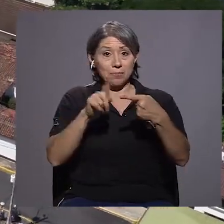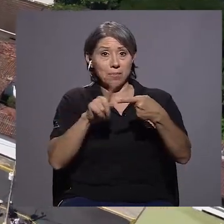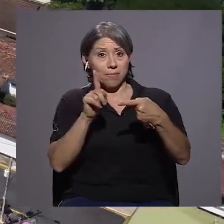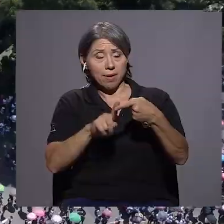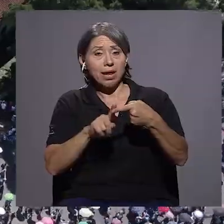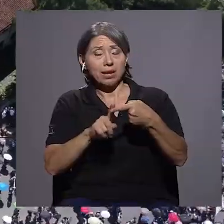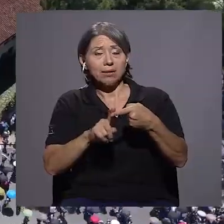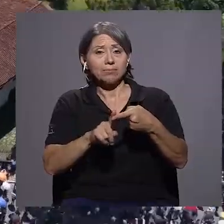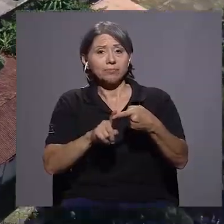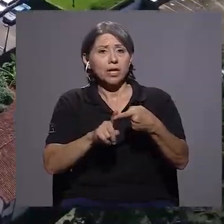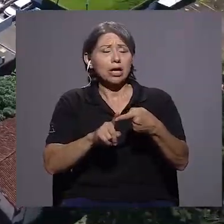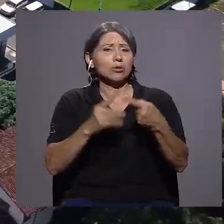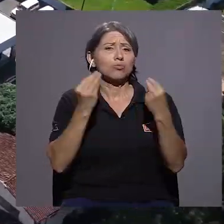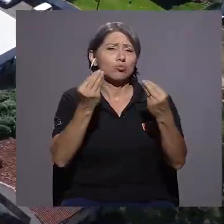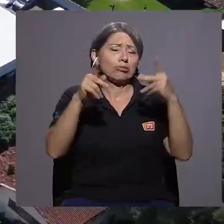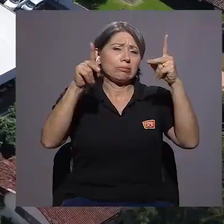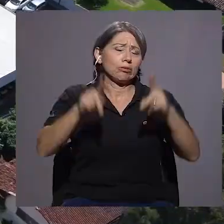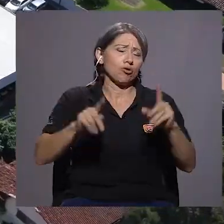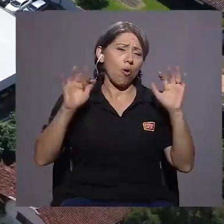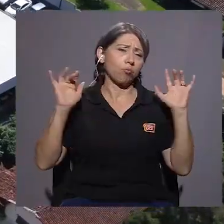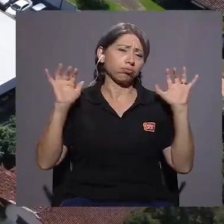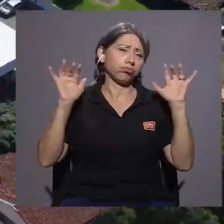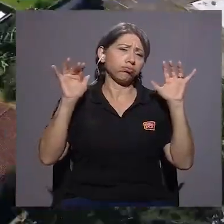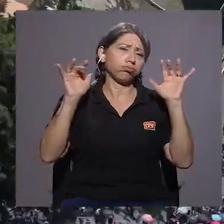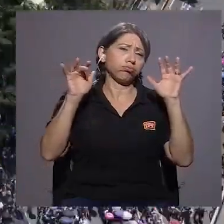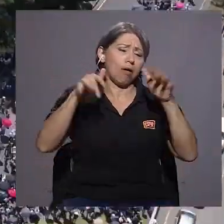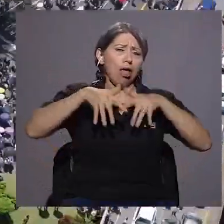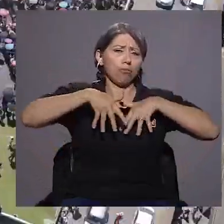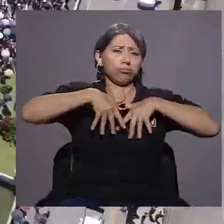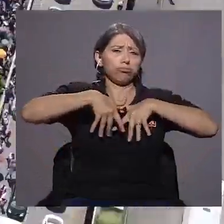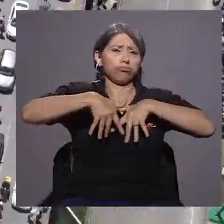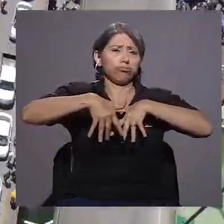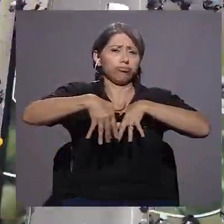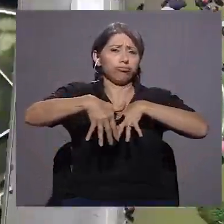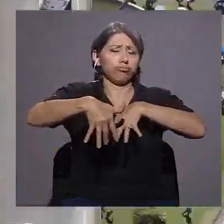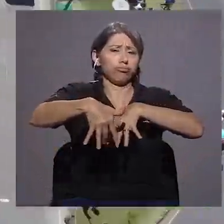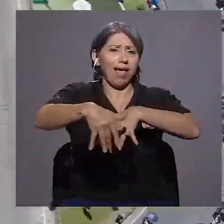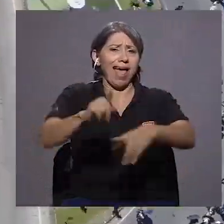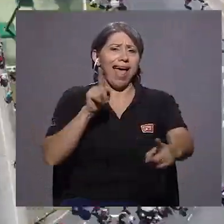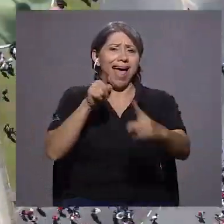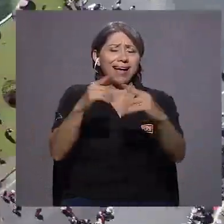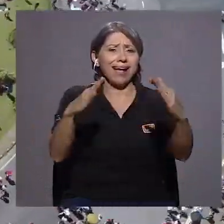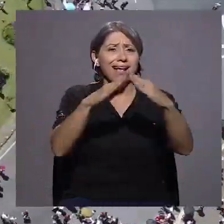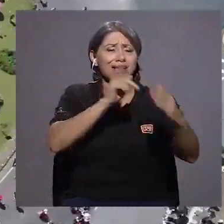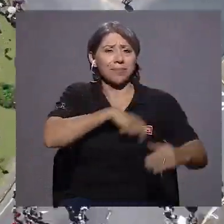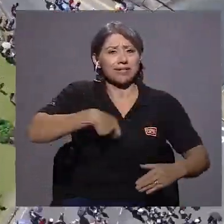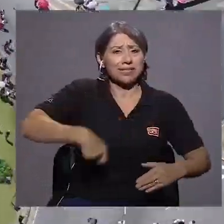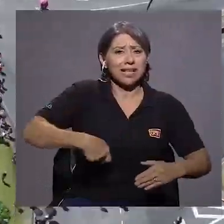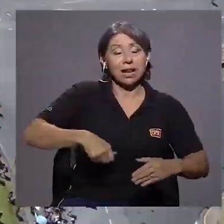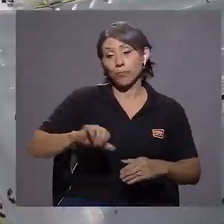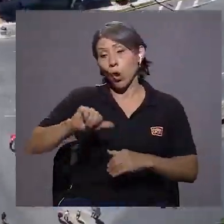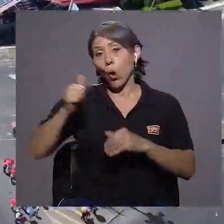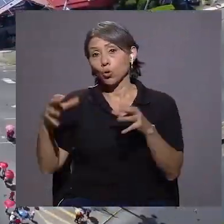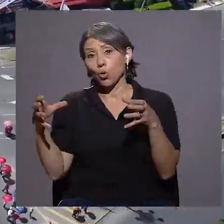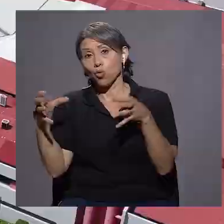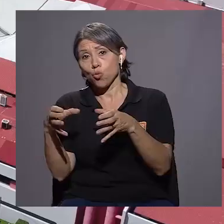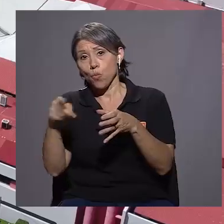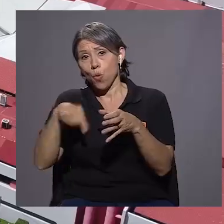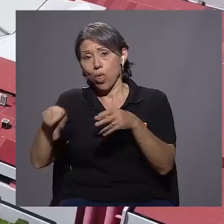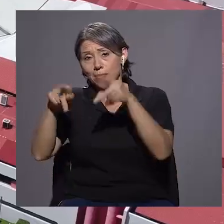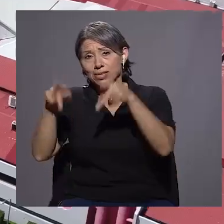La primera es una masiva movilización que se dirige hacia Casa Presidencial, y otro grupo que se encarga de